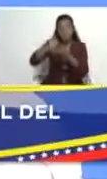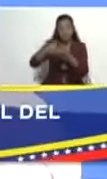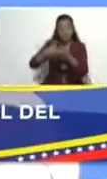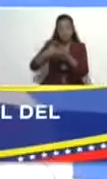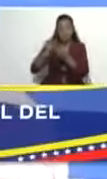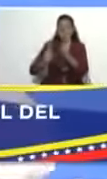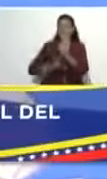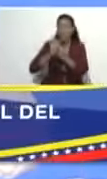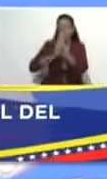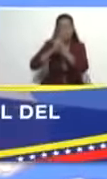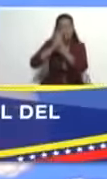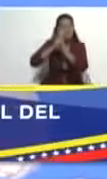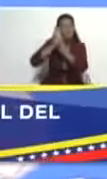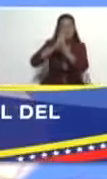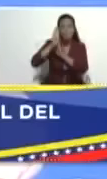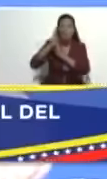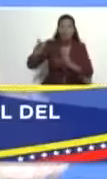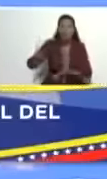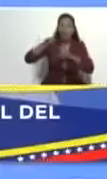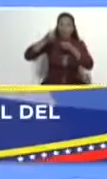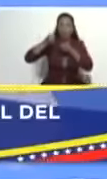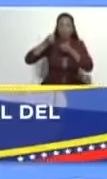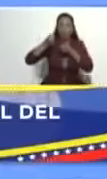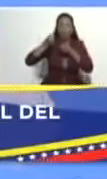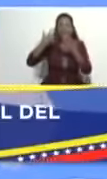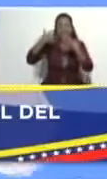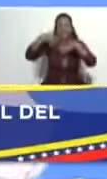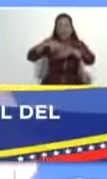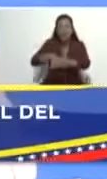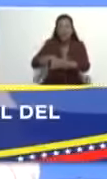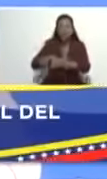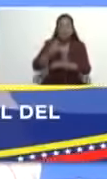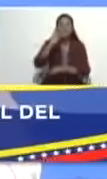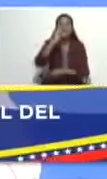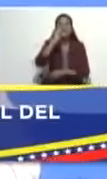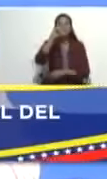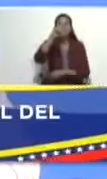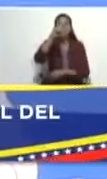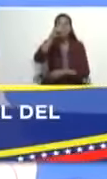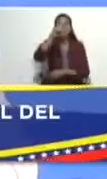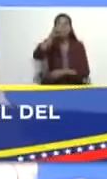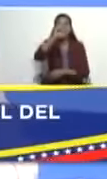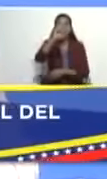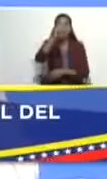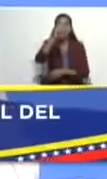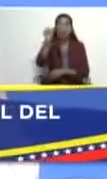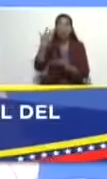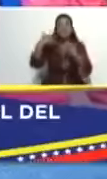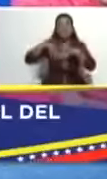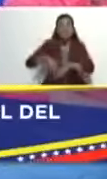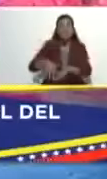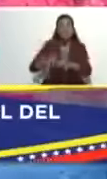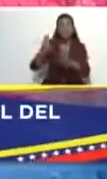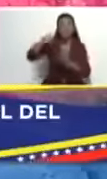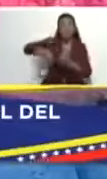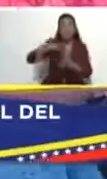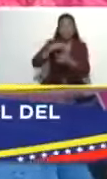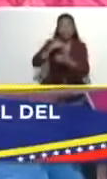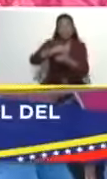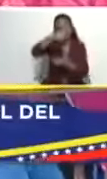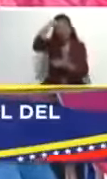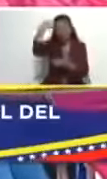seguir creciendo en la recuperación del ingreso indexado mínimo integral de los